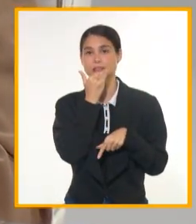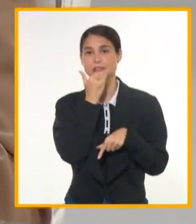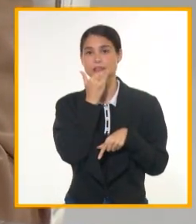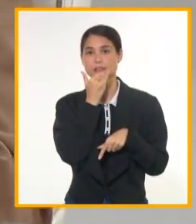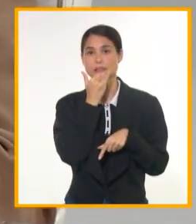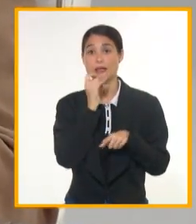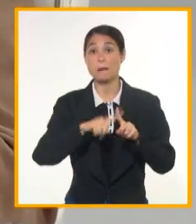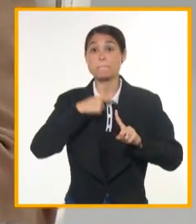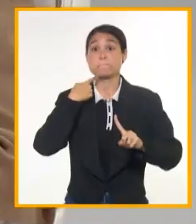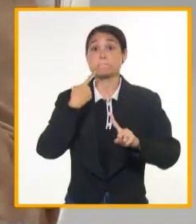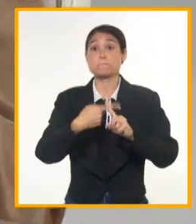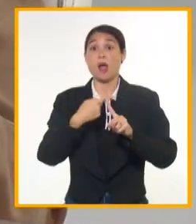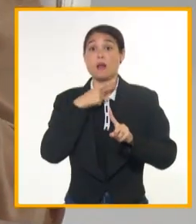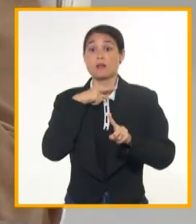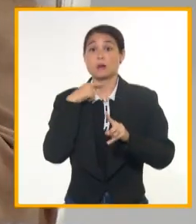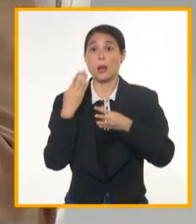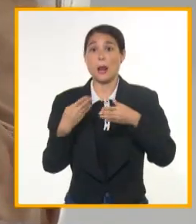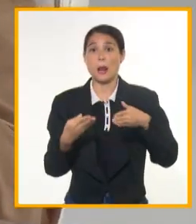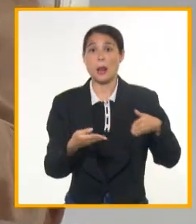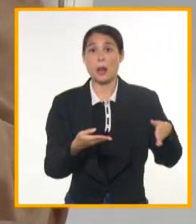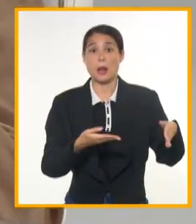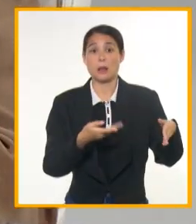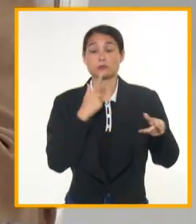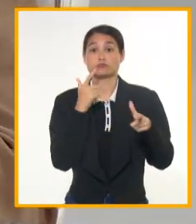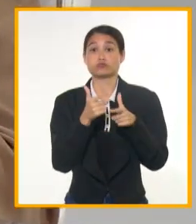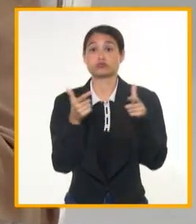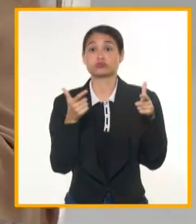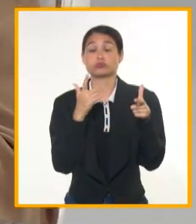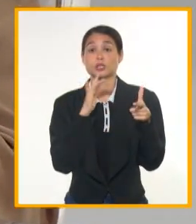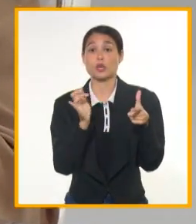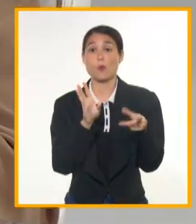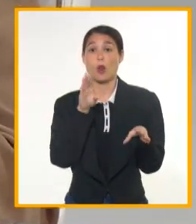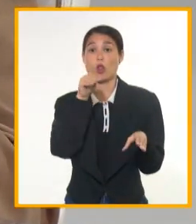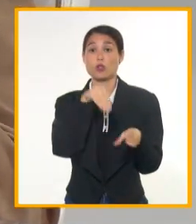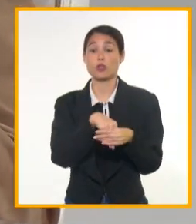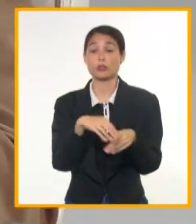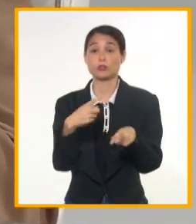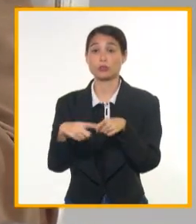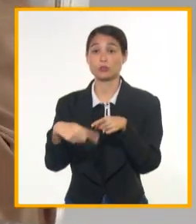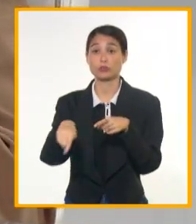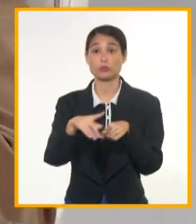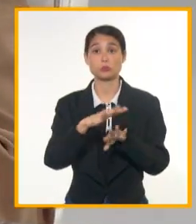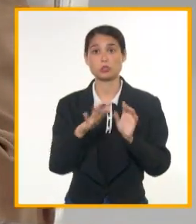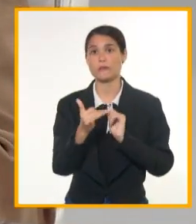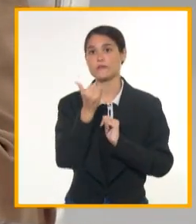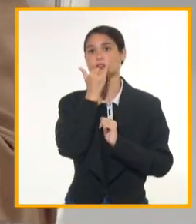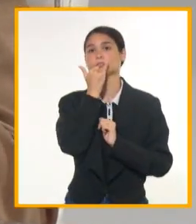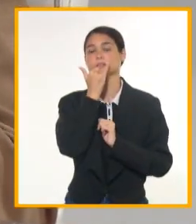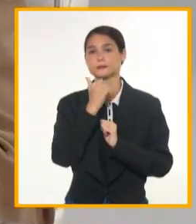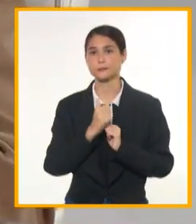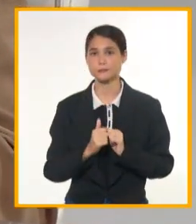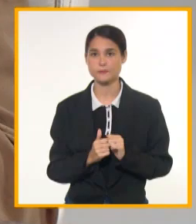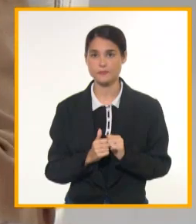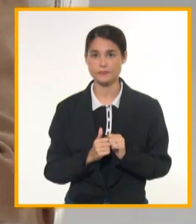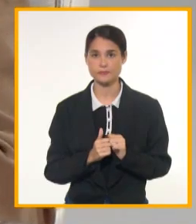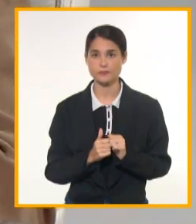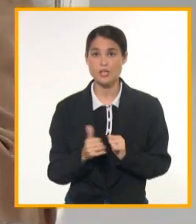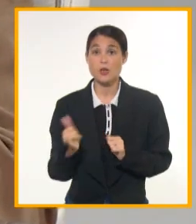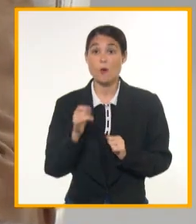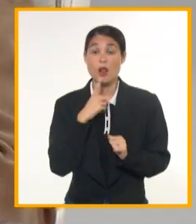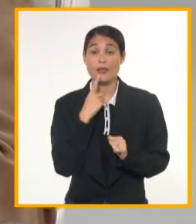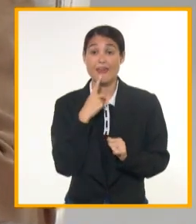en civiles y también dentro de las tropas de ambos lados del conflicto, para engordar aún más las cuentas